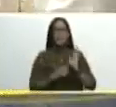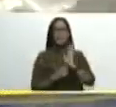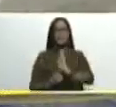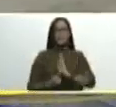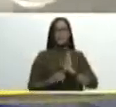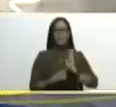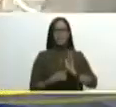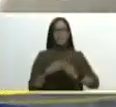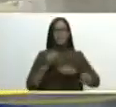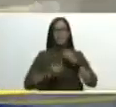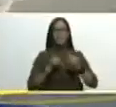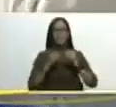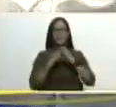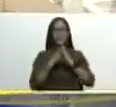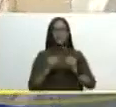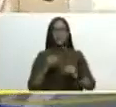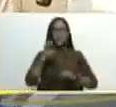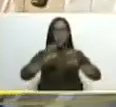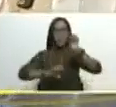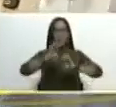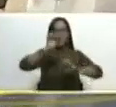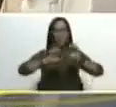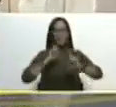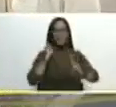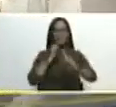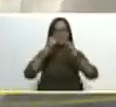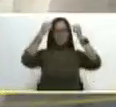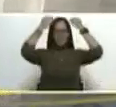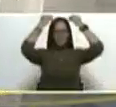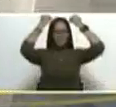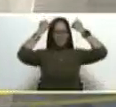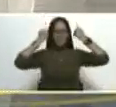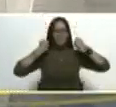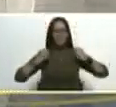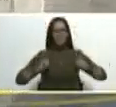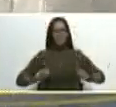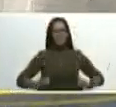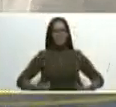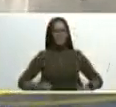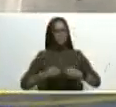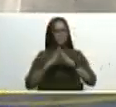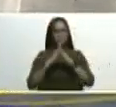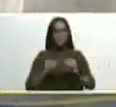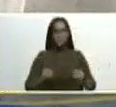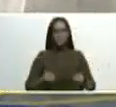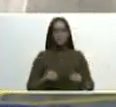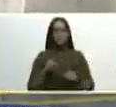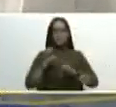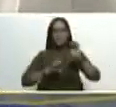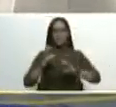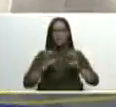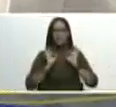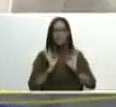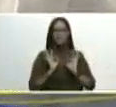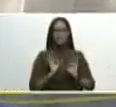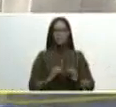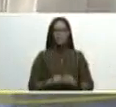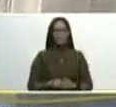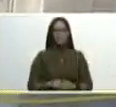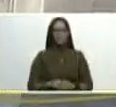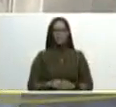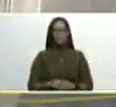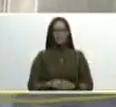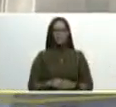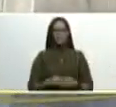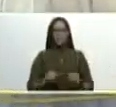a realizar todos los estudios desde la cabeza hasta los pies para dar un buen diagnóstico específico de toda la enfermedad que podamos tener. O sea, que tener. El espacio y el